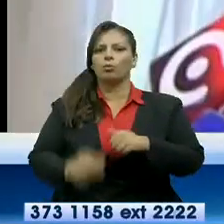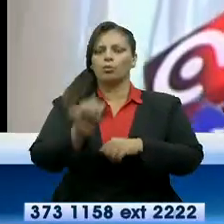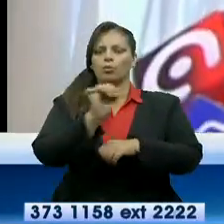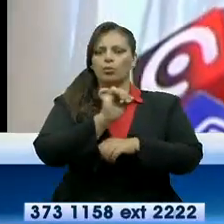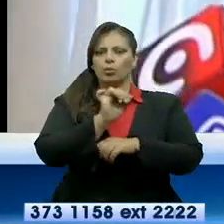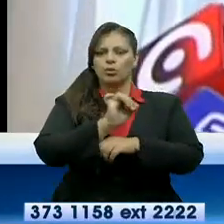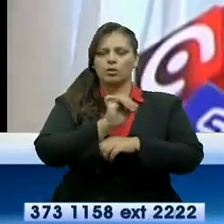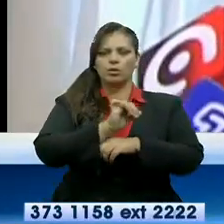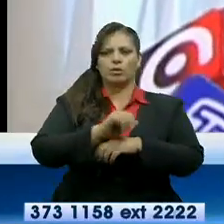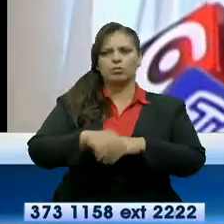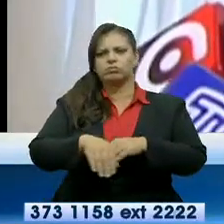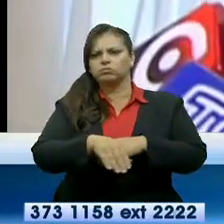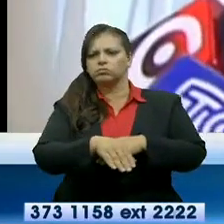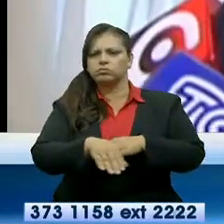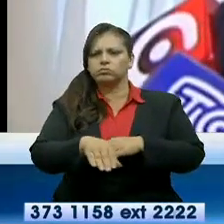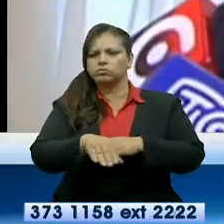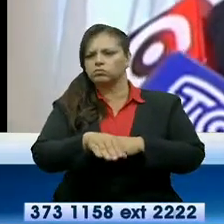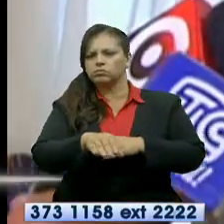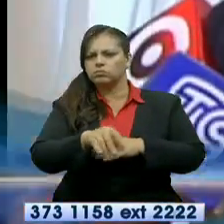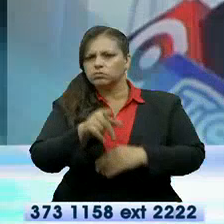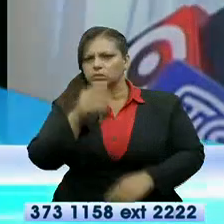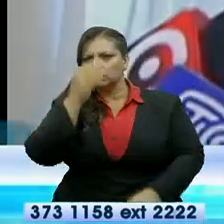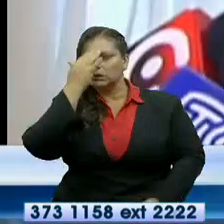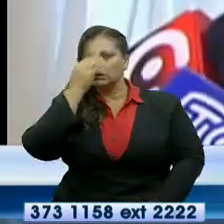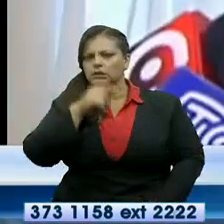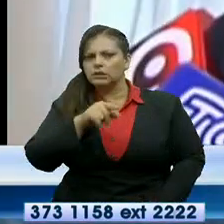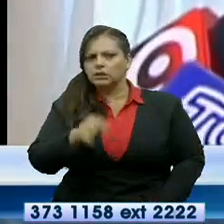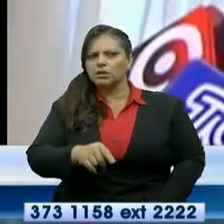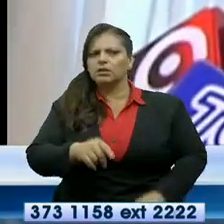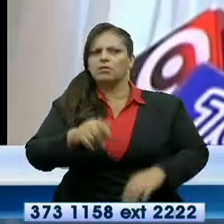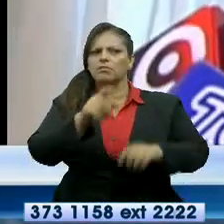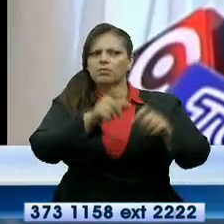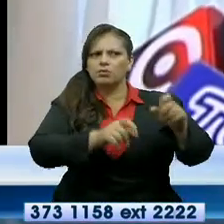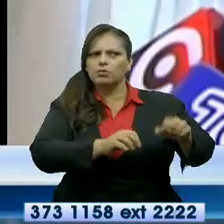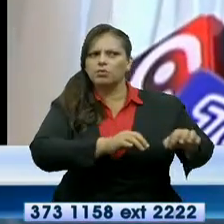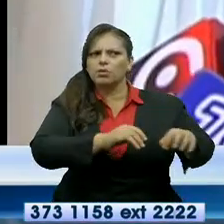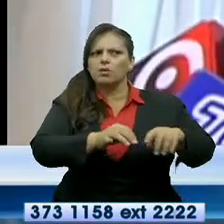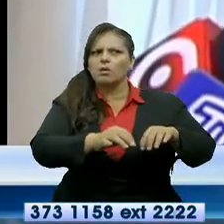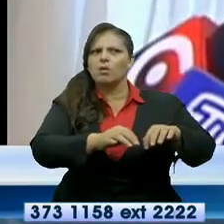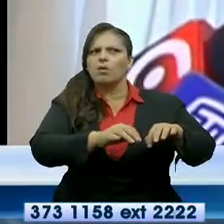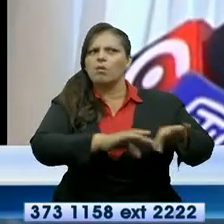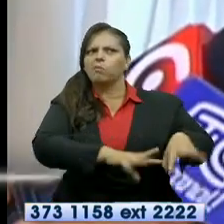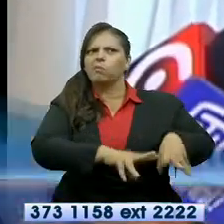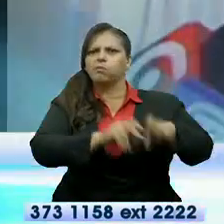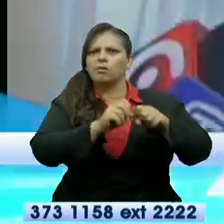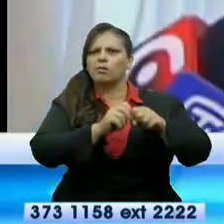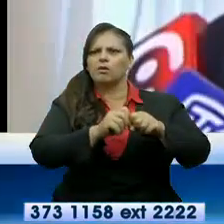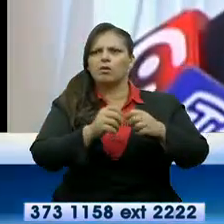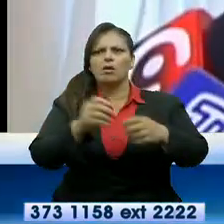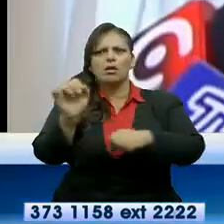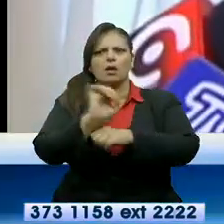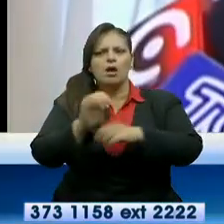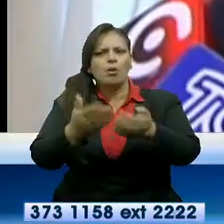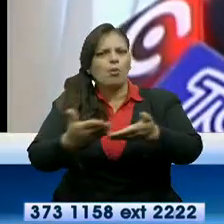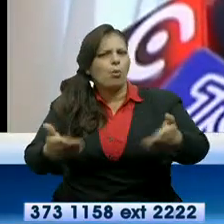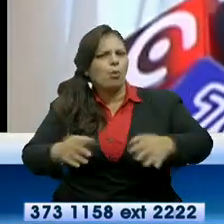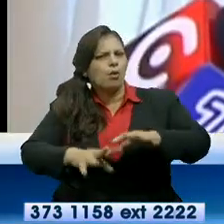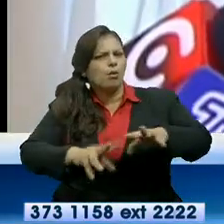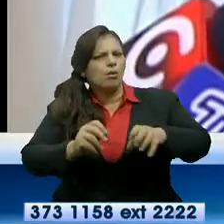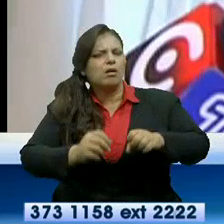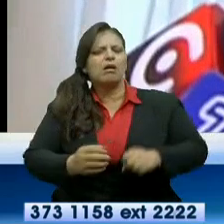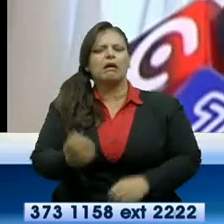este tipo de delitos, incluso robo a personas, robo de accesorios. Y